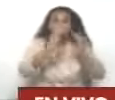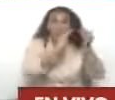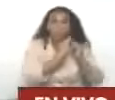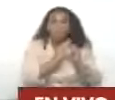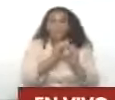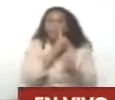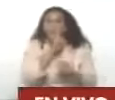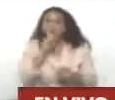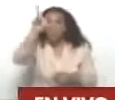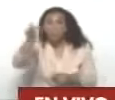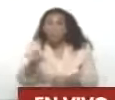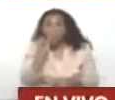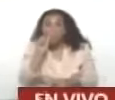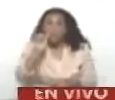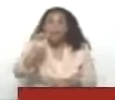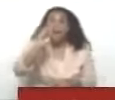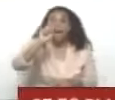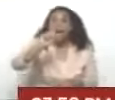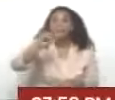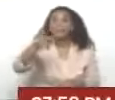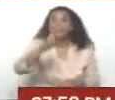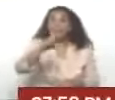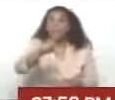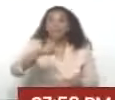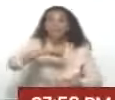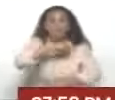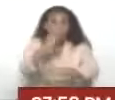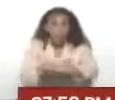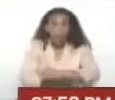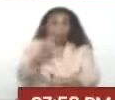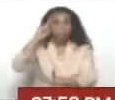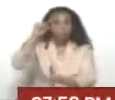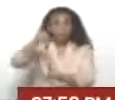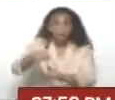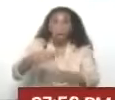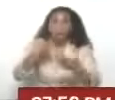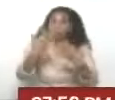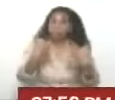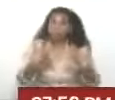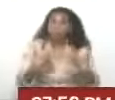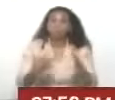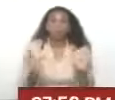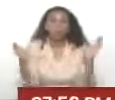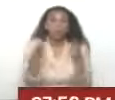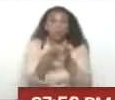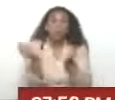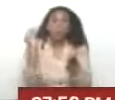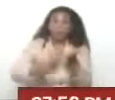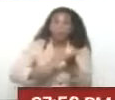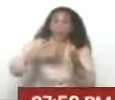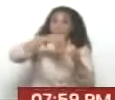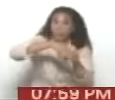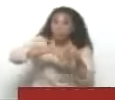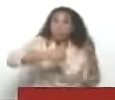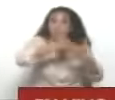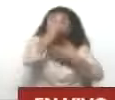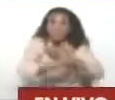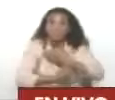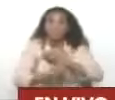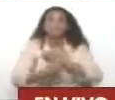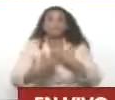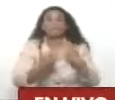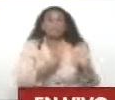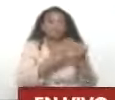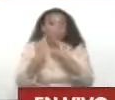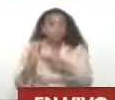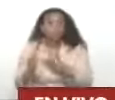Ángel Prado, que se ponga fuerte a acelerar los procesos de organización y a desarrollar el poder económico de la